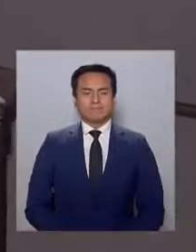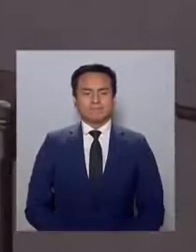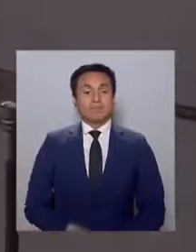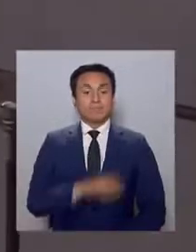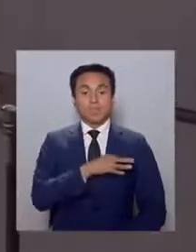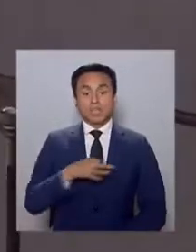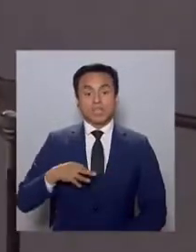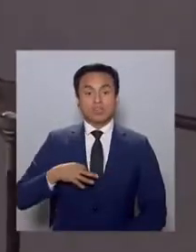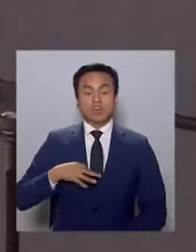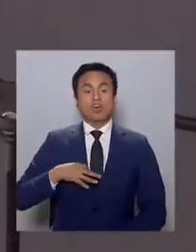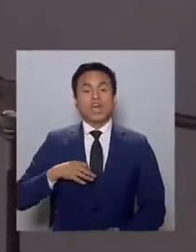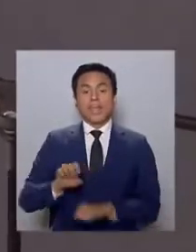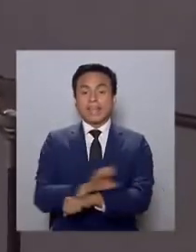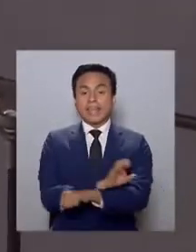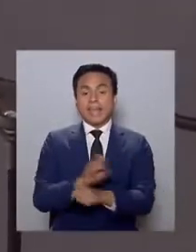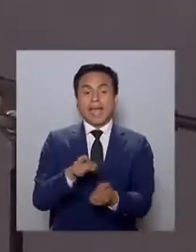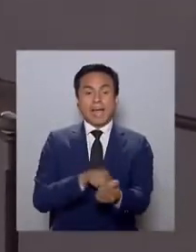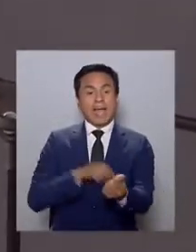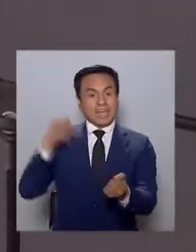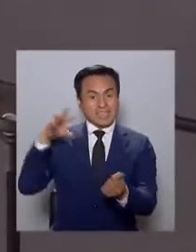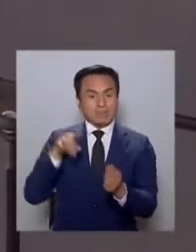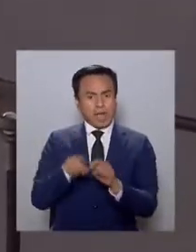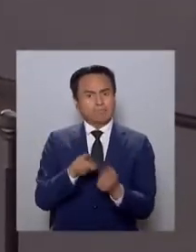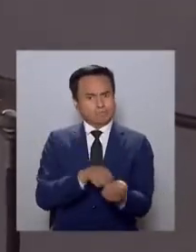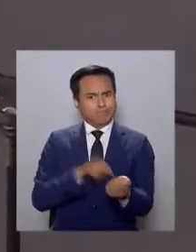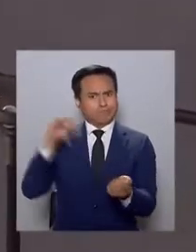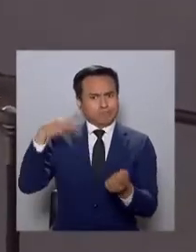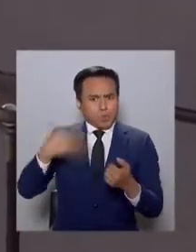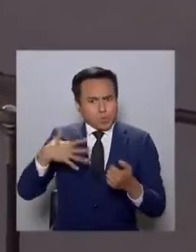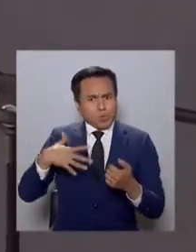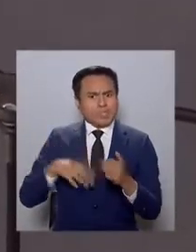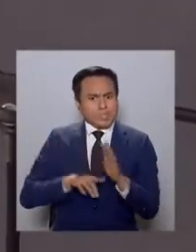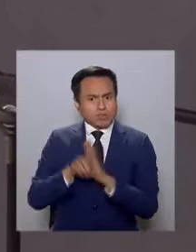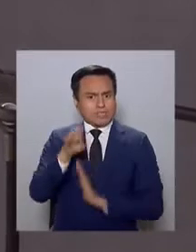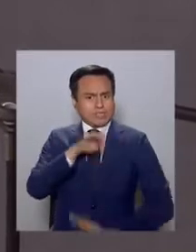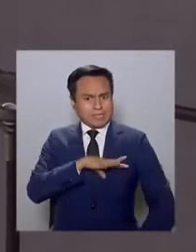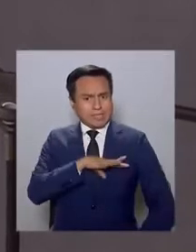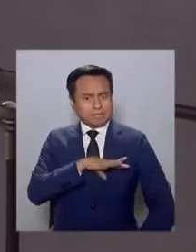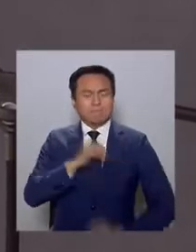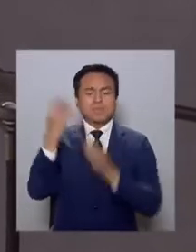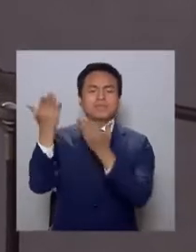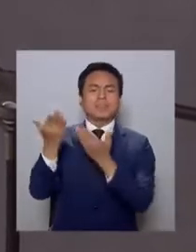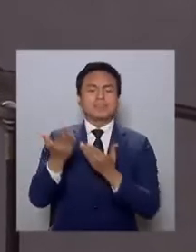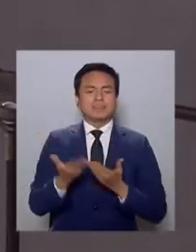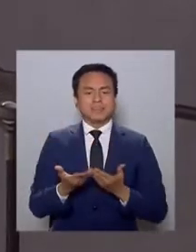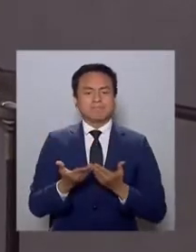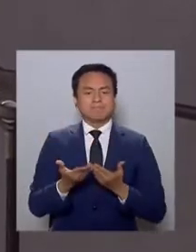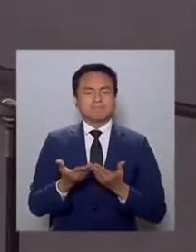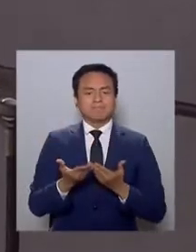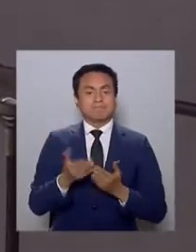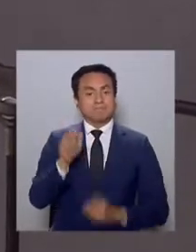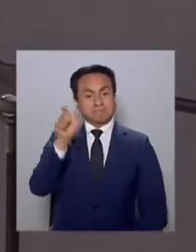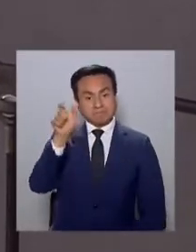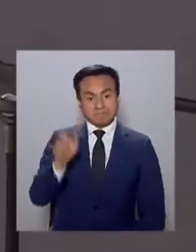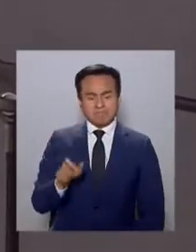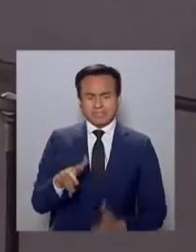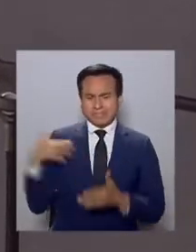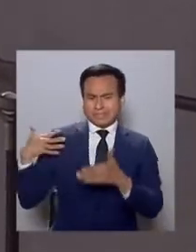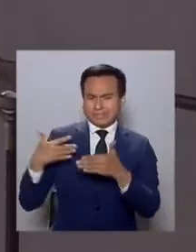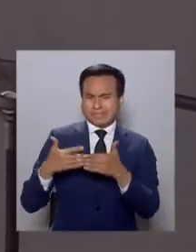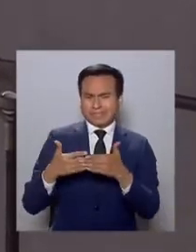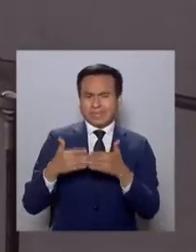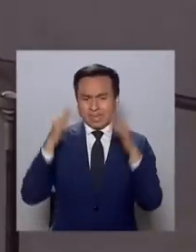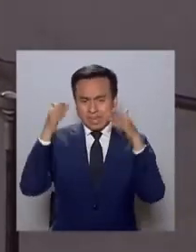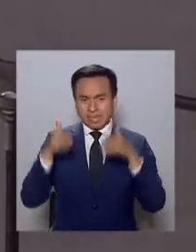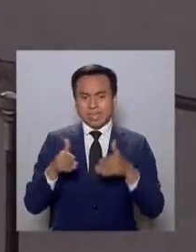En el Ministerio de Energía, un ministerio clave para el desarrollo de Chile, le doy la bienvenida a alguien con gran trayectoria en el